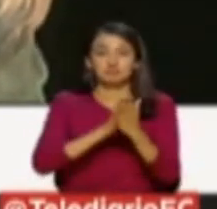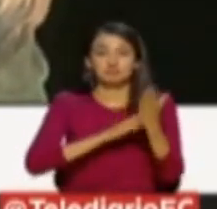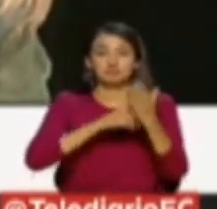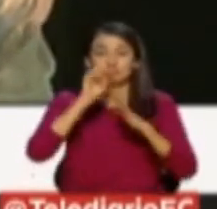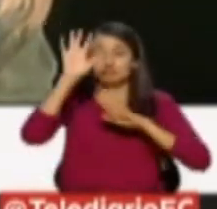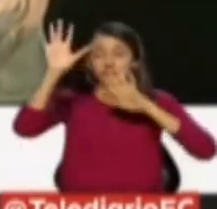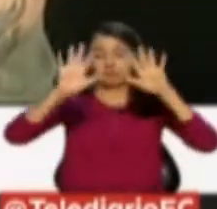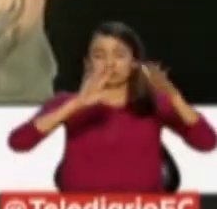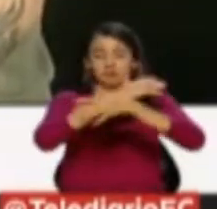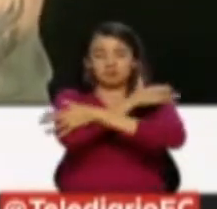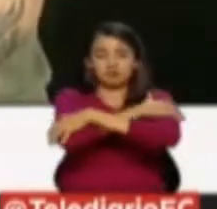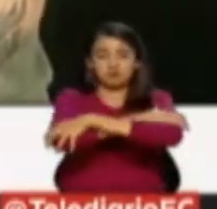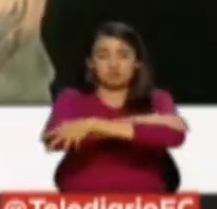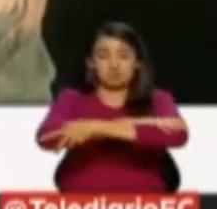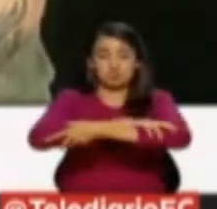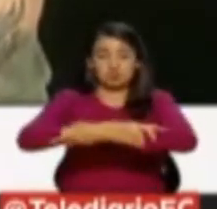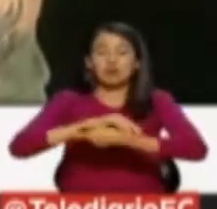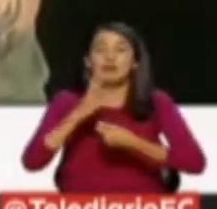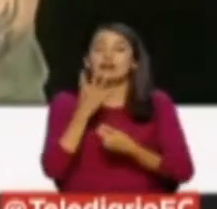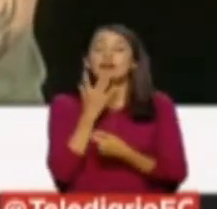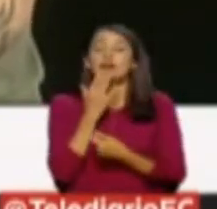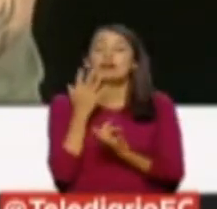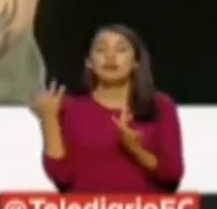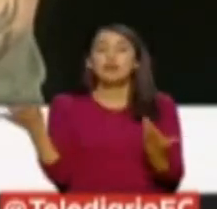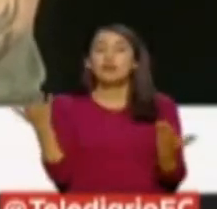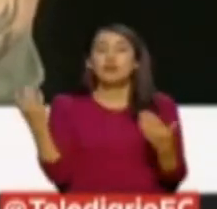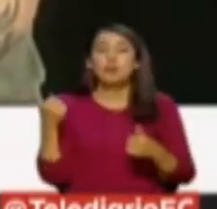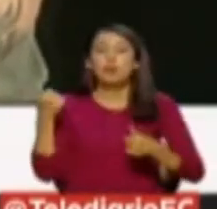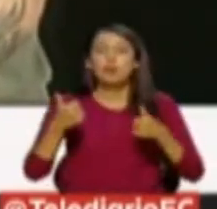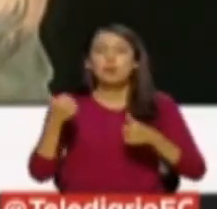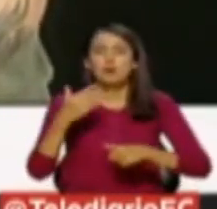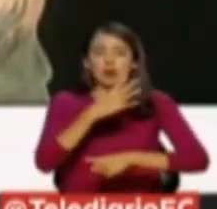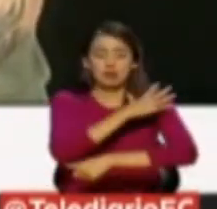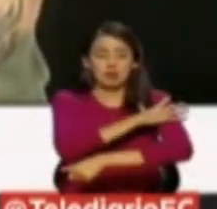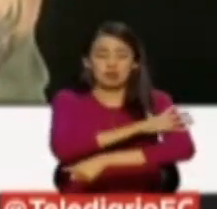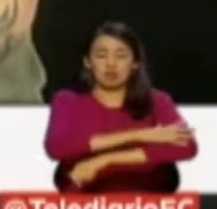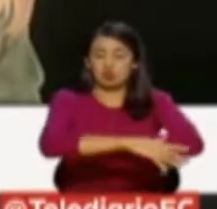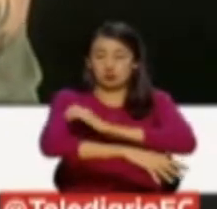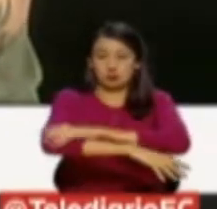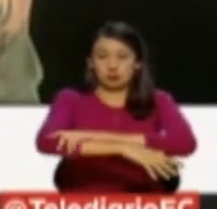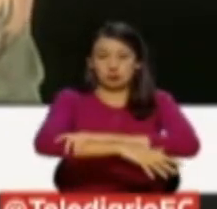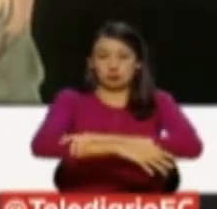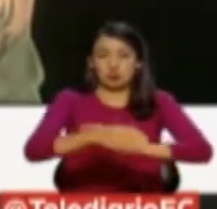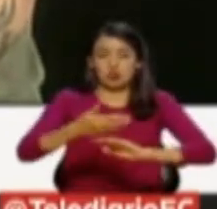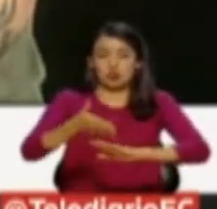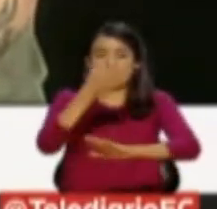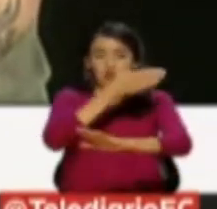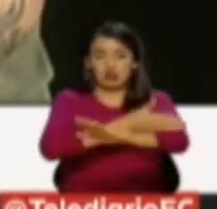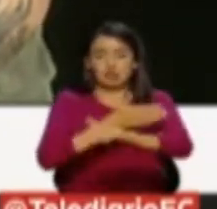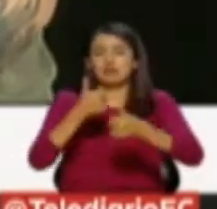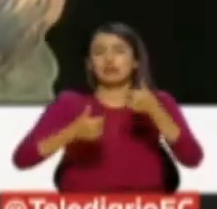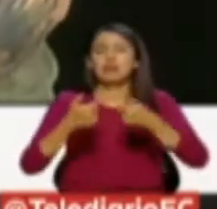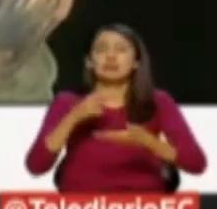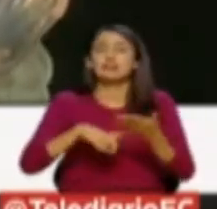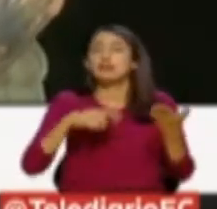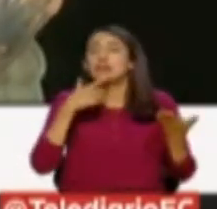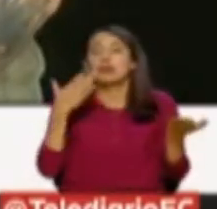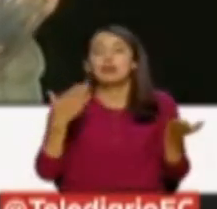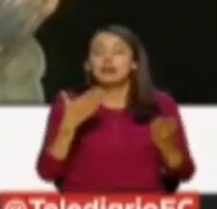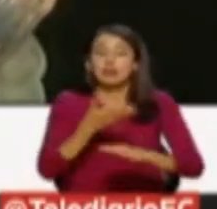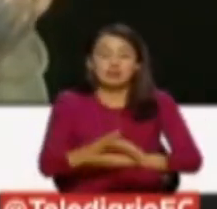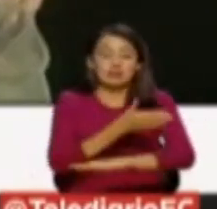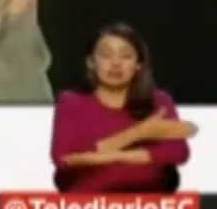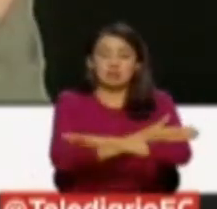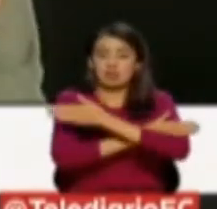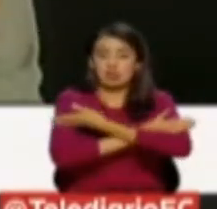titula piel y color que hay detrás de tatuador quiere decir que detrás de cada uno de ustedes son artistas pues qué